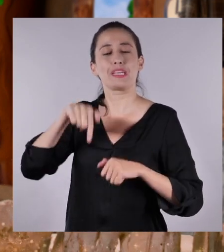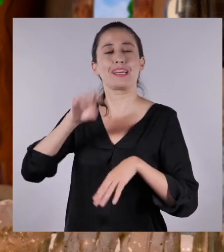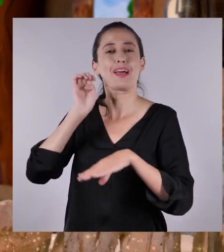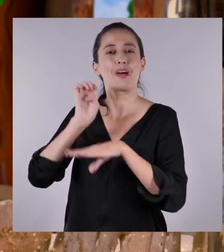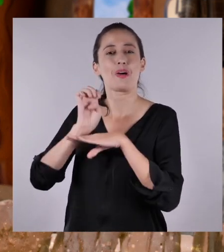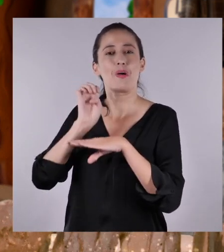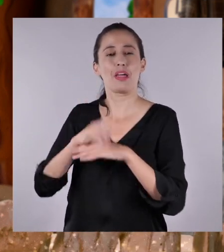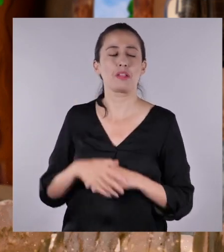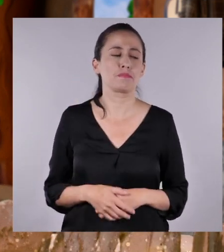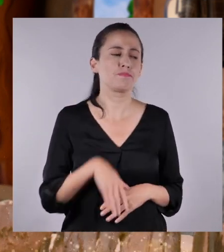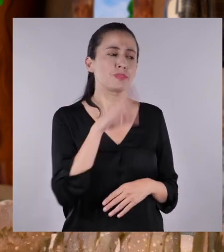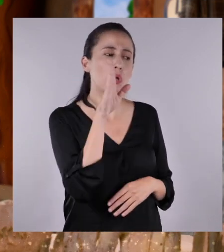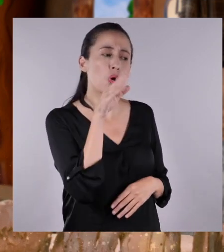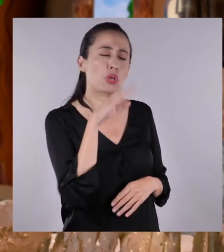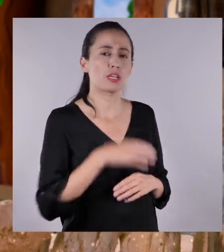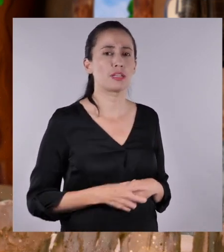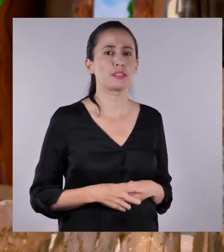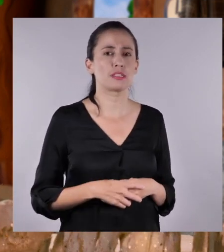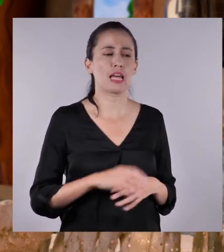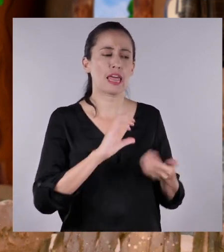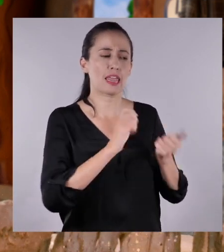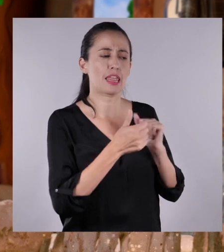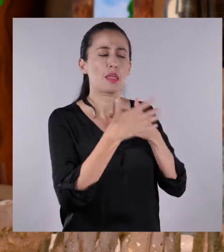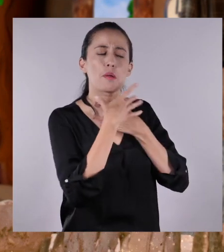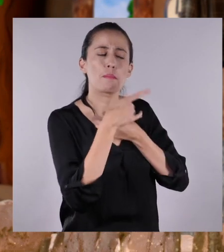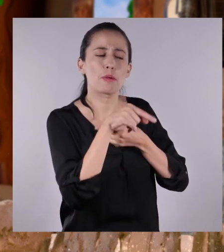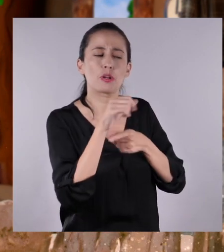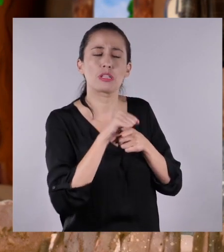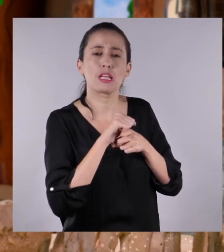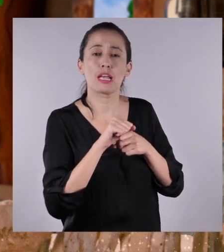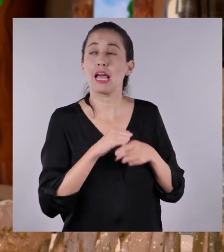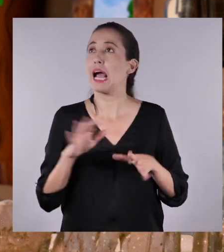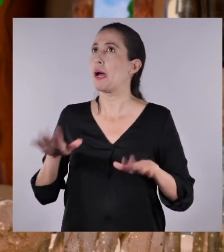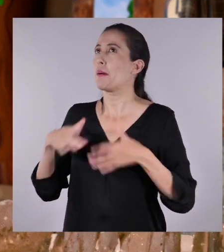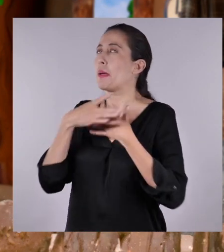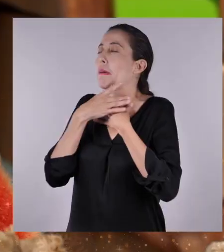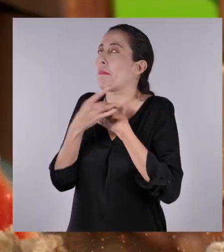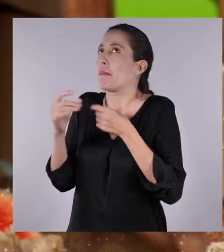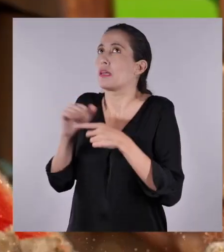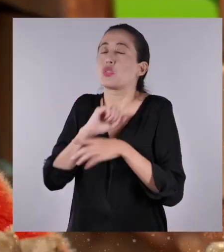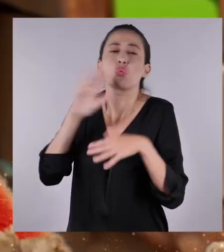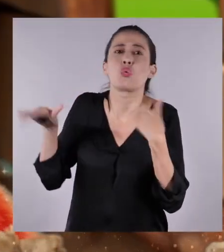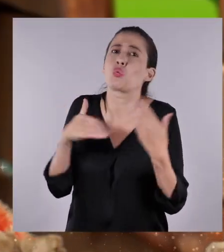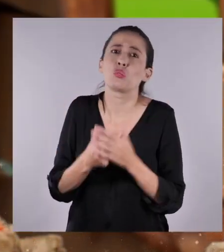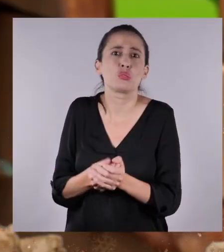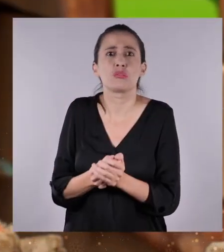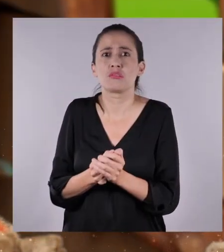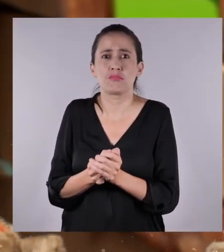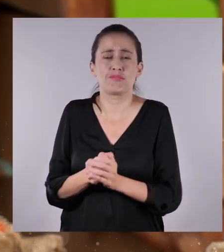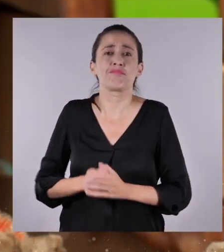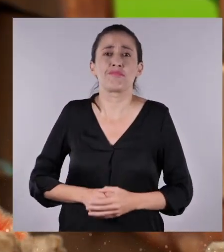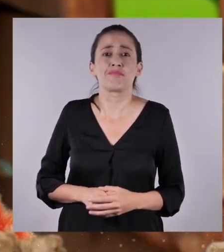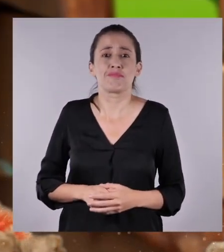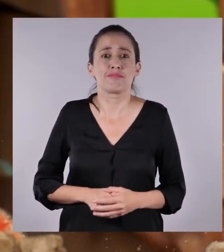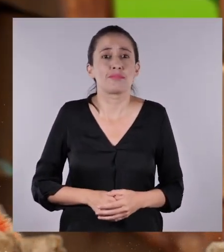a Ecuador. Sí. Oye, Boris, ¿qué? ¿Y qué deporte te gustaría practicar? Pues a mí,